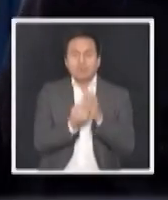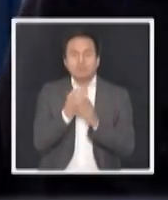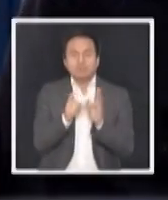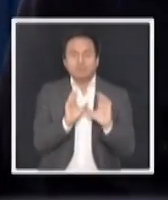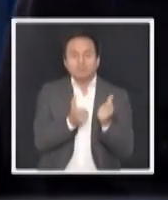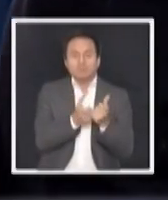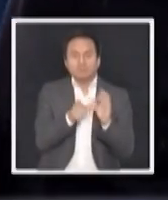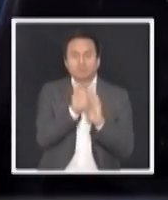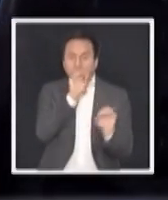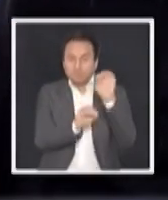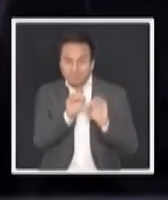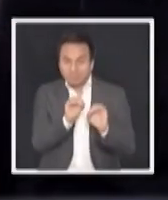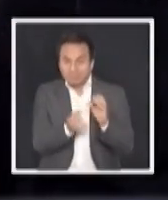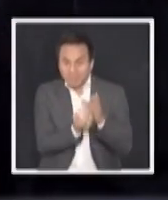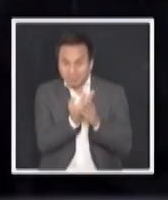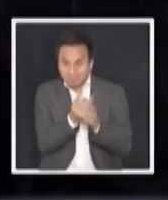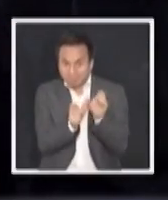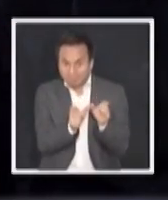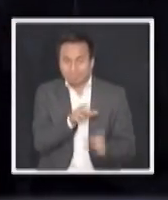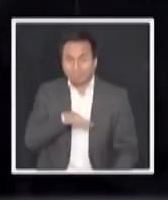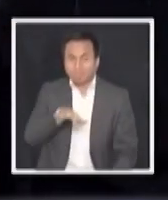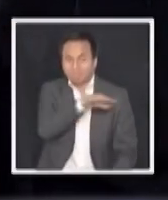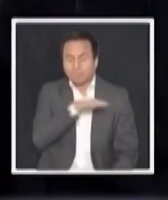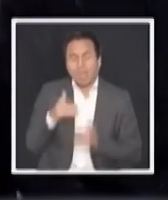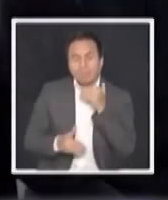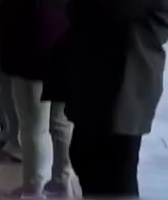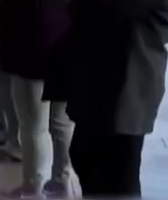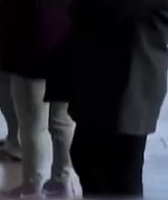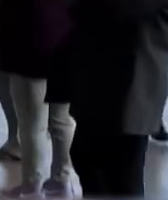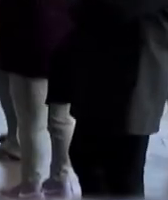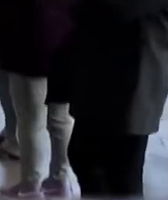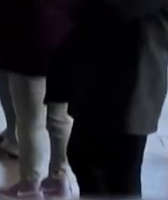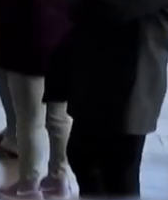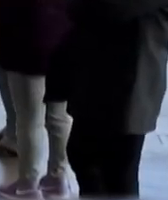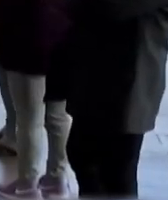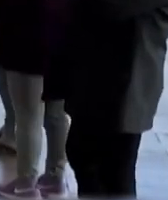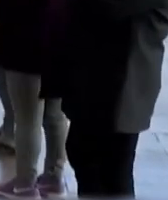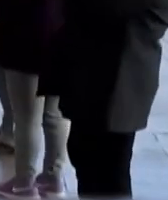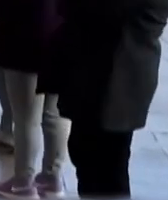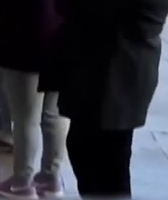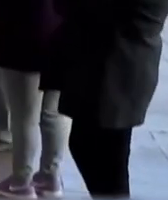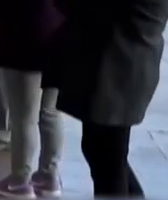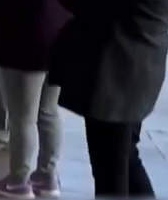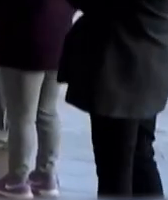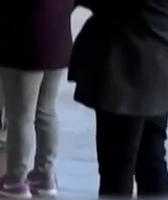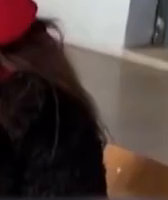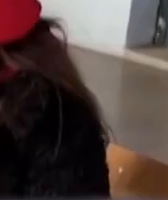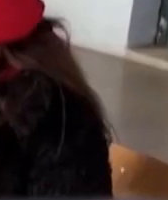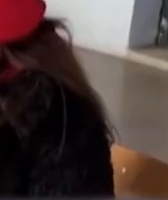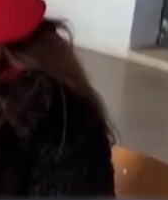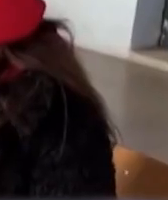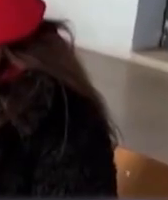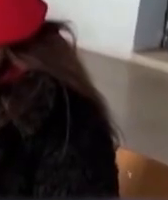José Antonio Katz, el gran vencedor ahora este domingo. Pero en el balotaje ganó